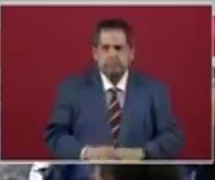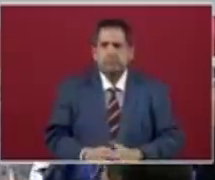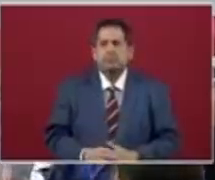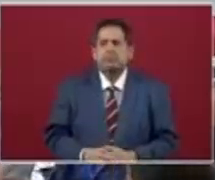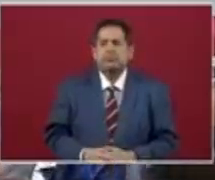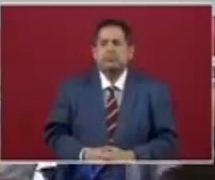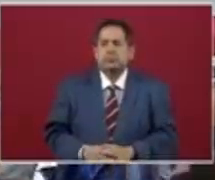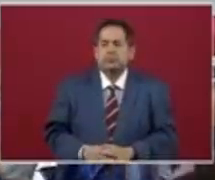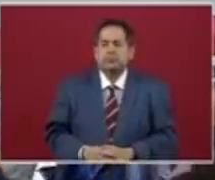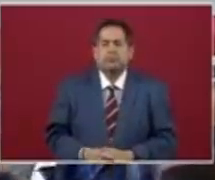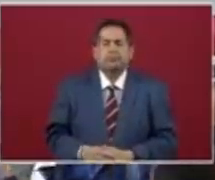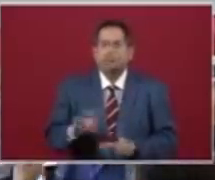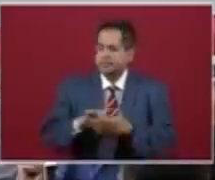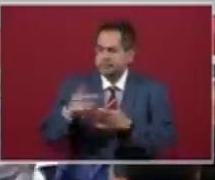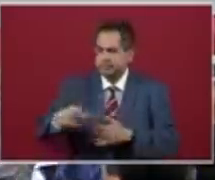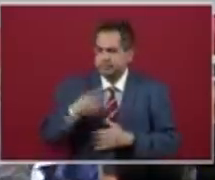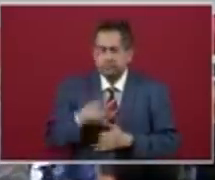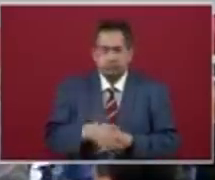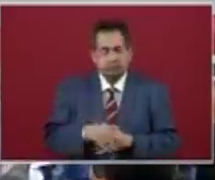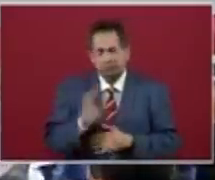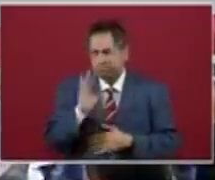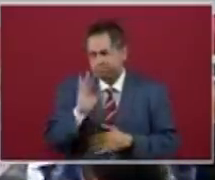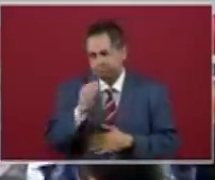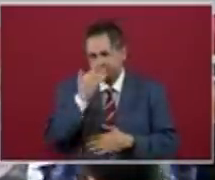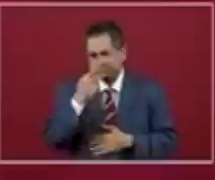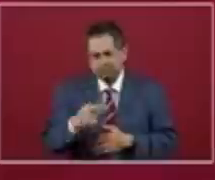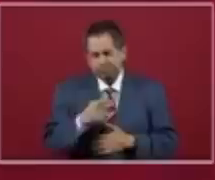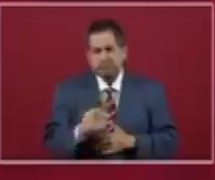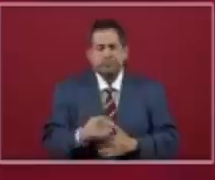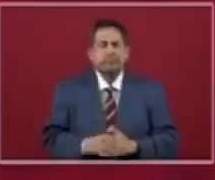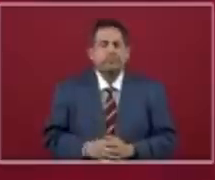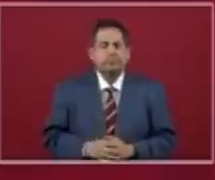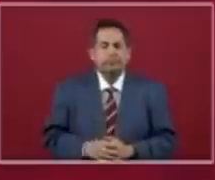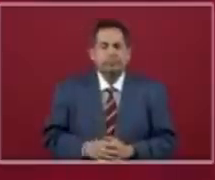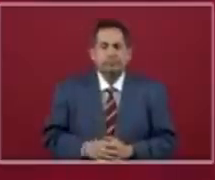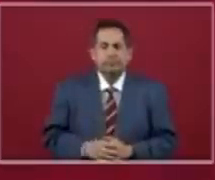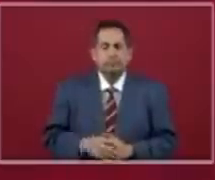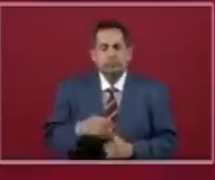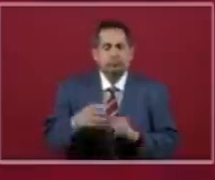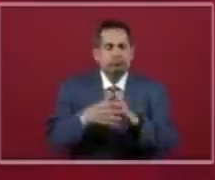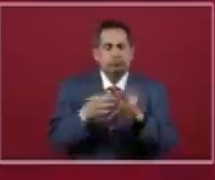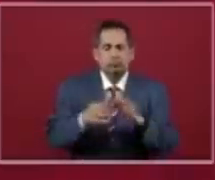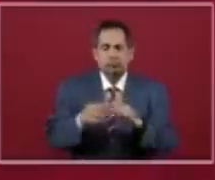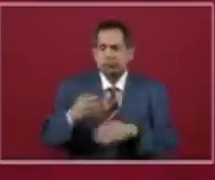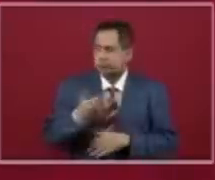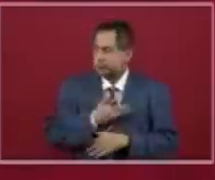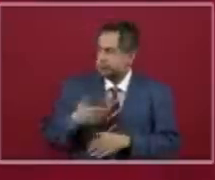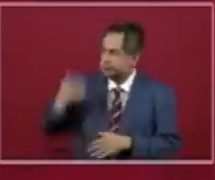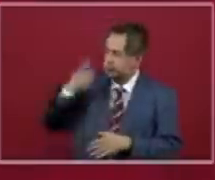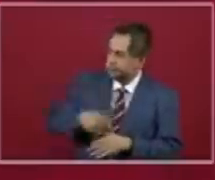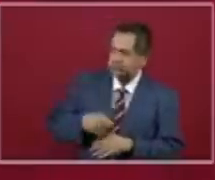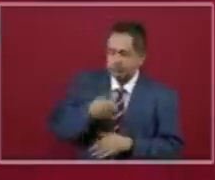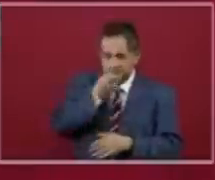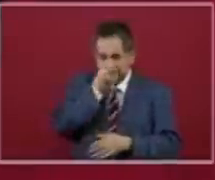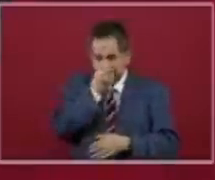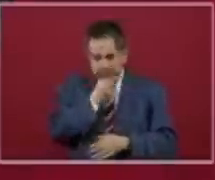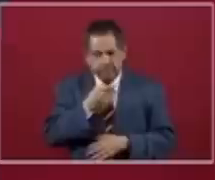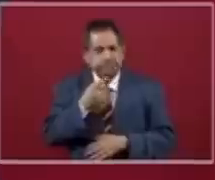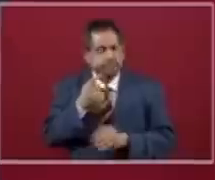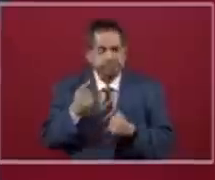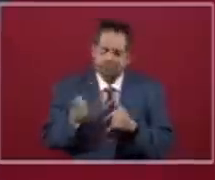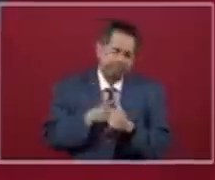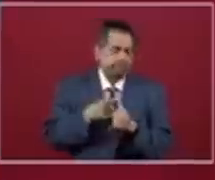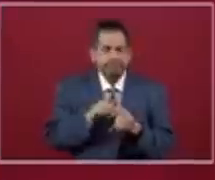Gracias por tu pregunta. Es muy pertinente lo que señalas. La instrucción que tenemos del presidente, en primer lugar,